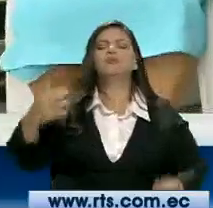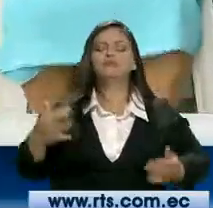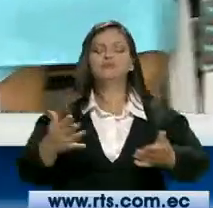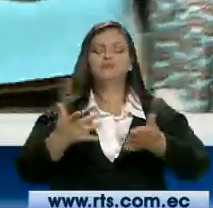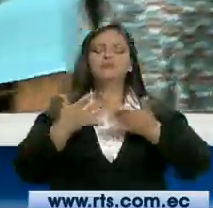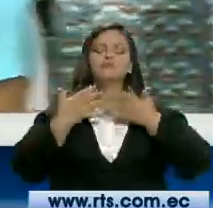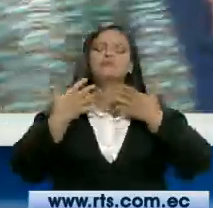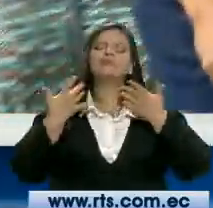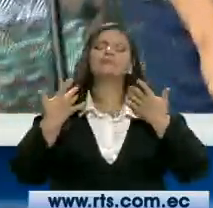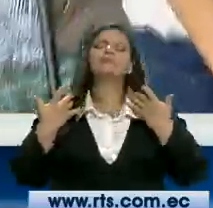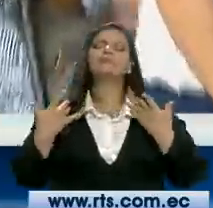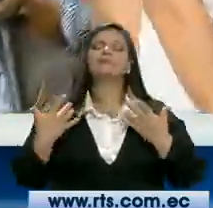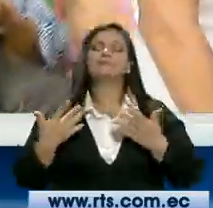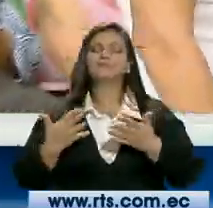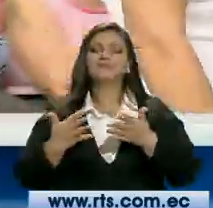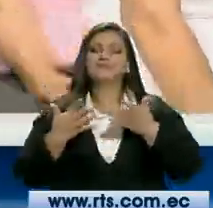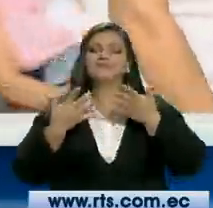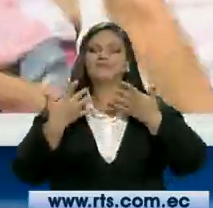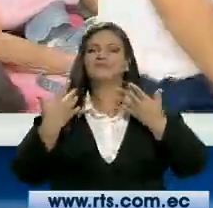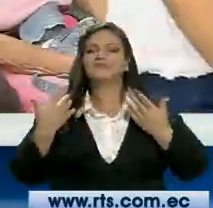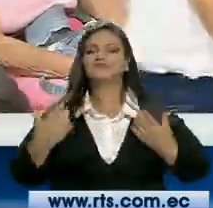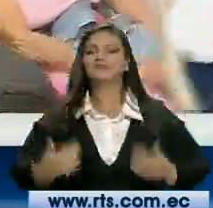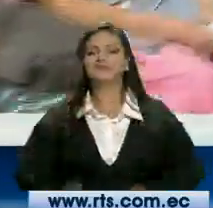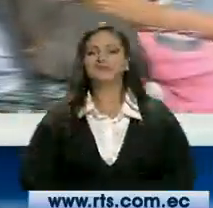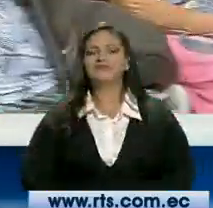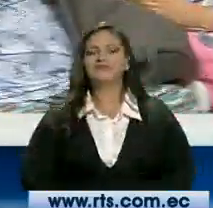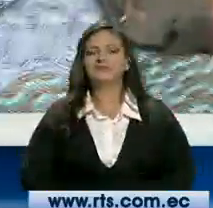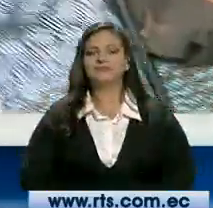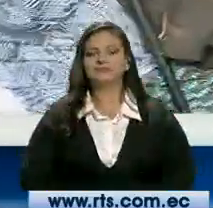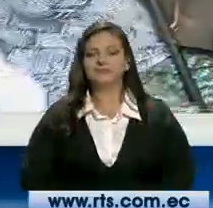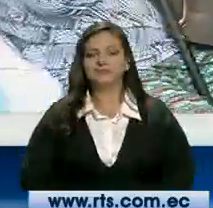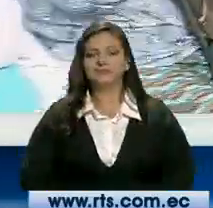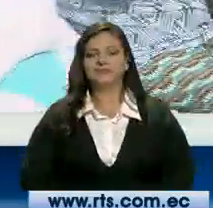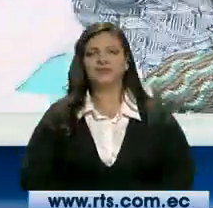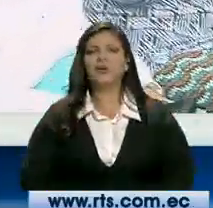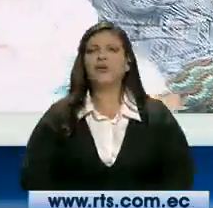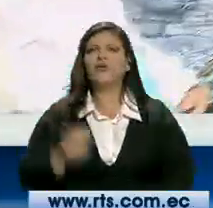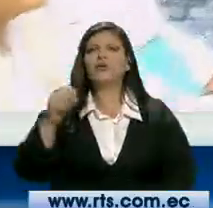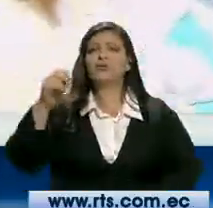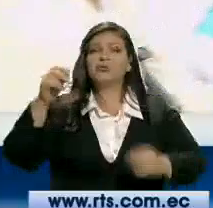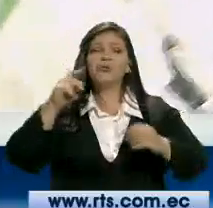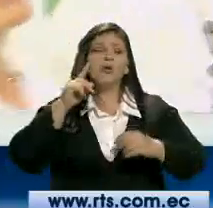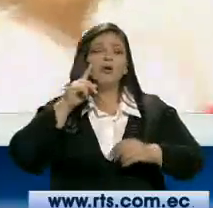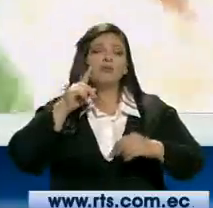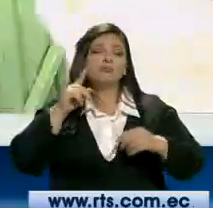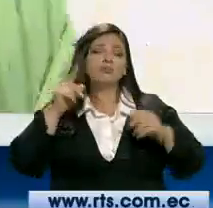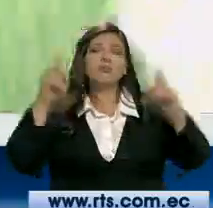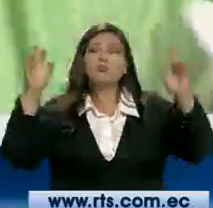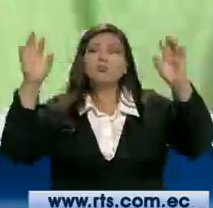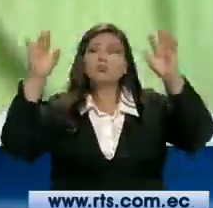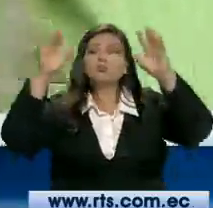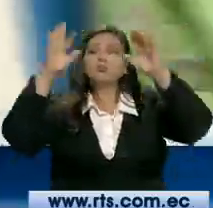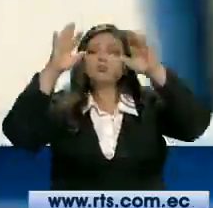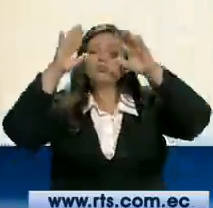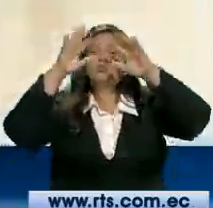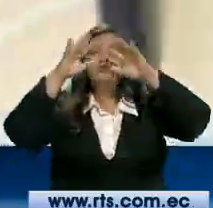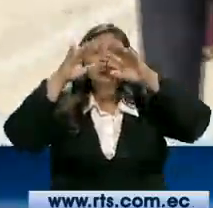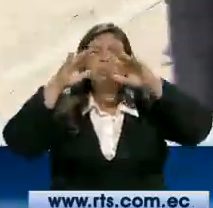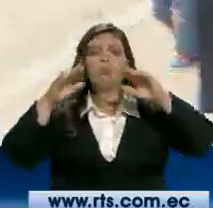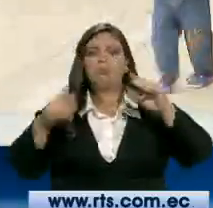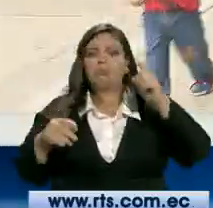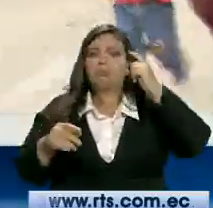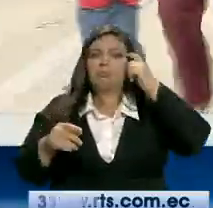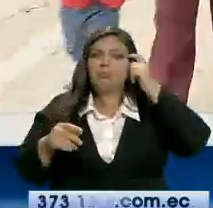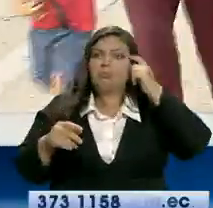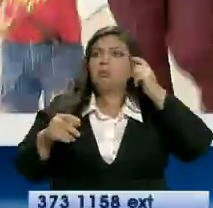muy poco. El clima está bien el día, bastante triste. Será porque va a llover, porque debe estar más